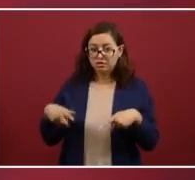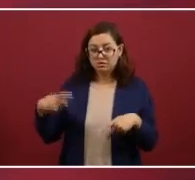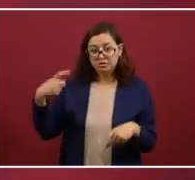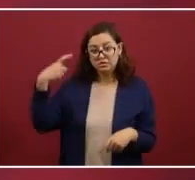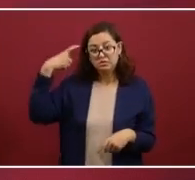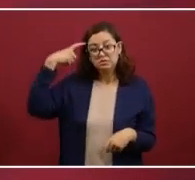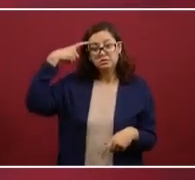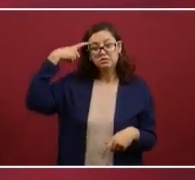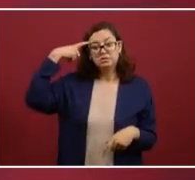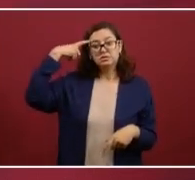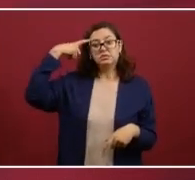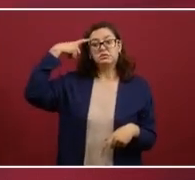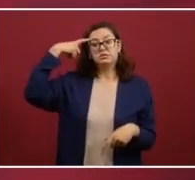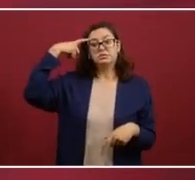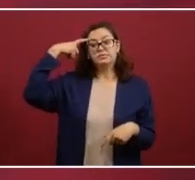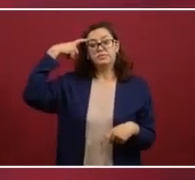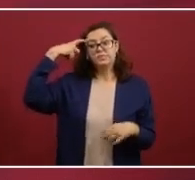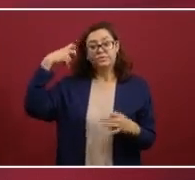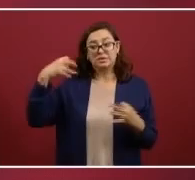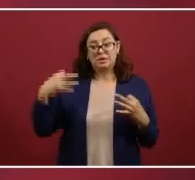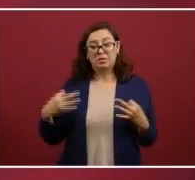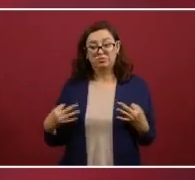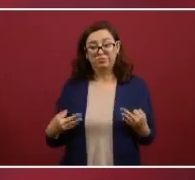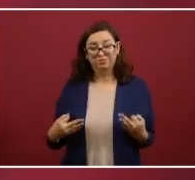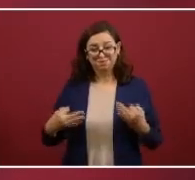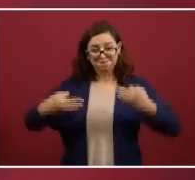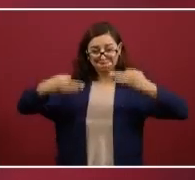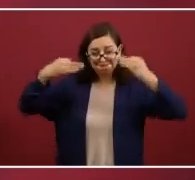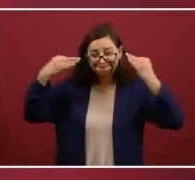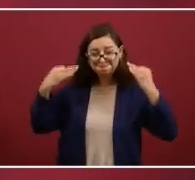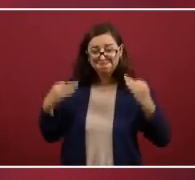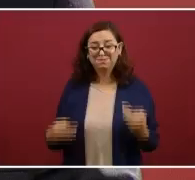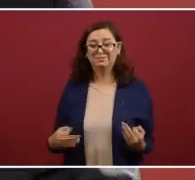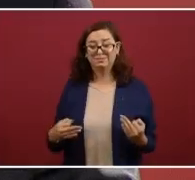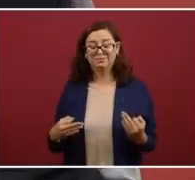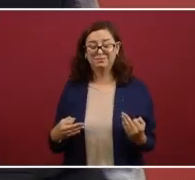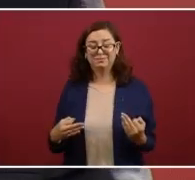con un nivel de conciencia